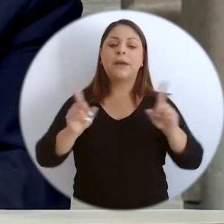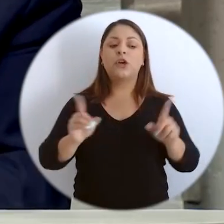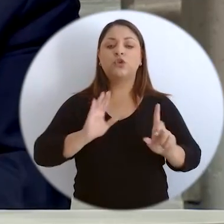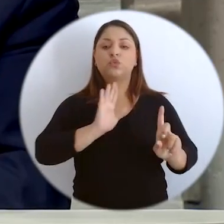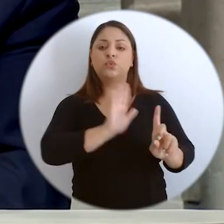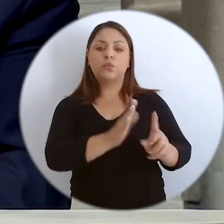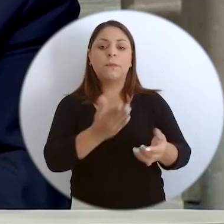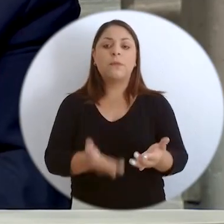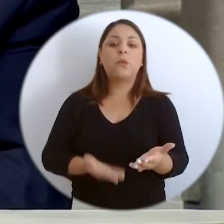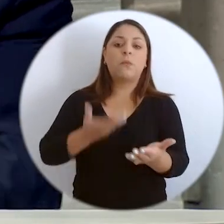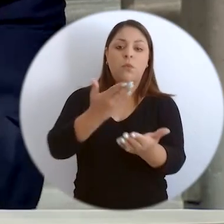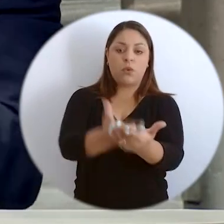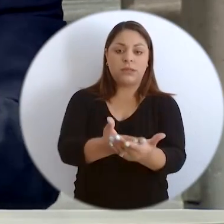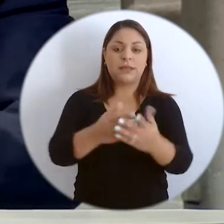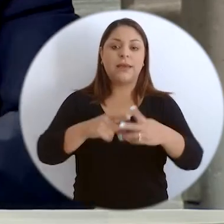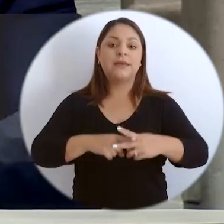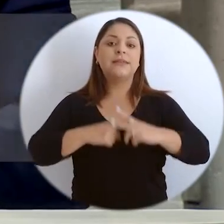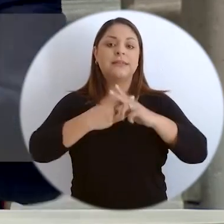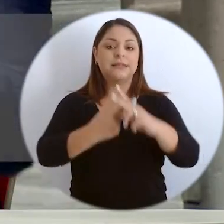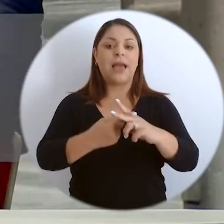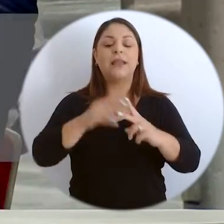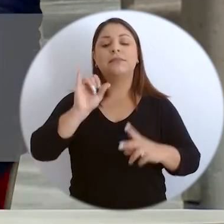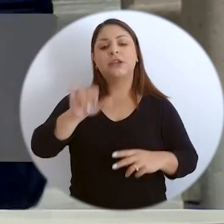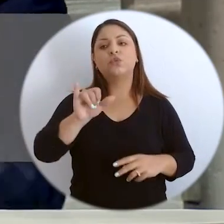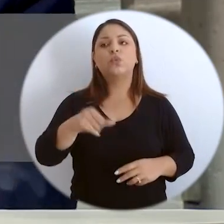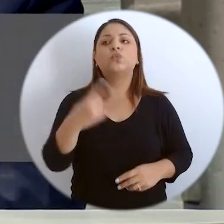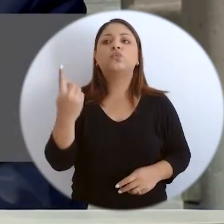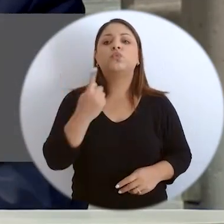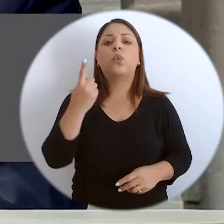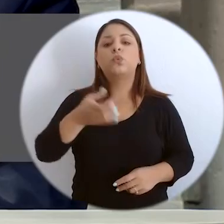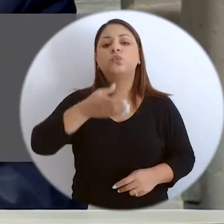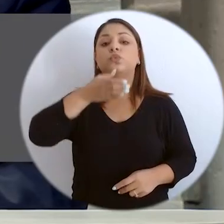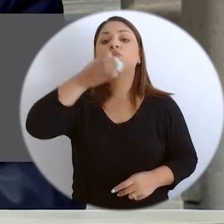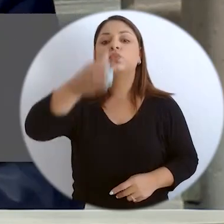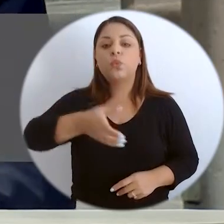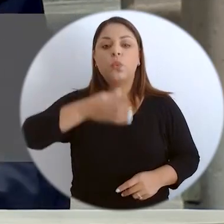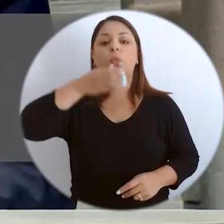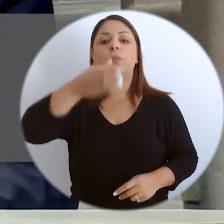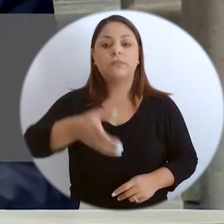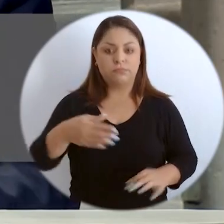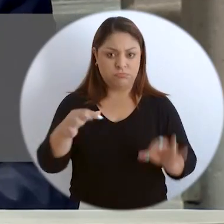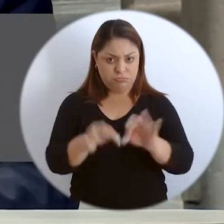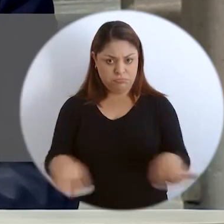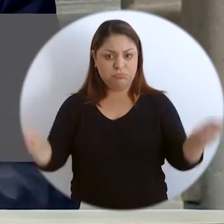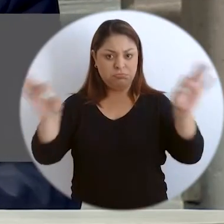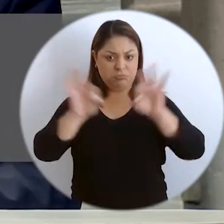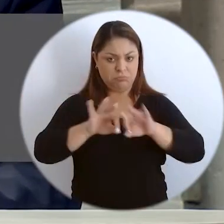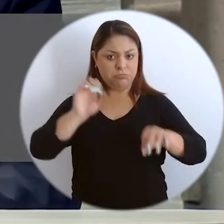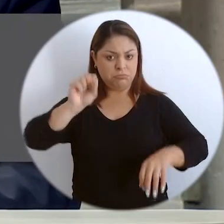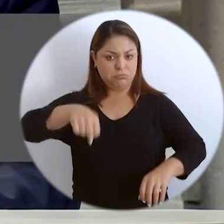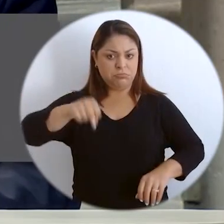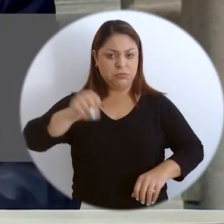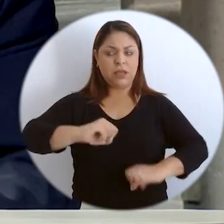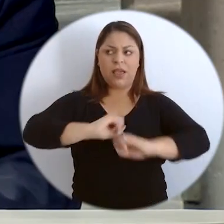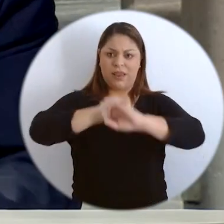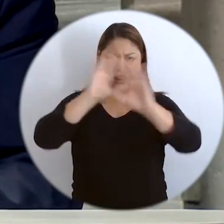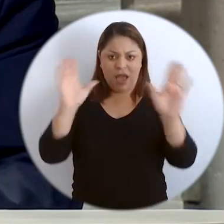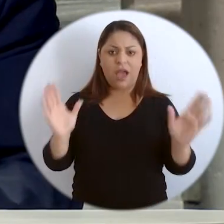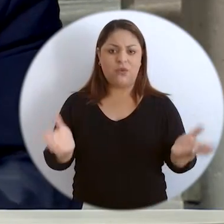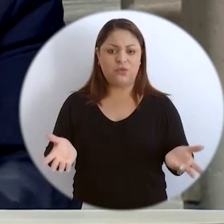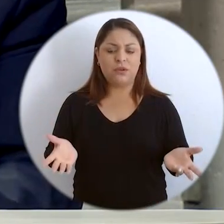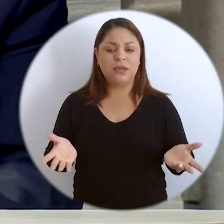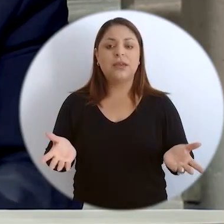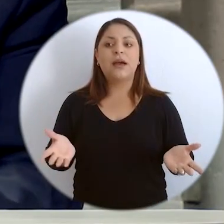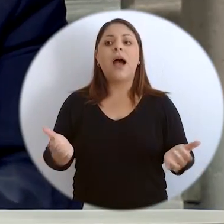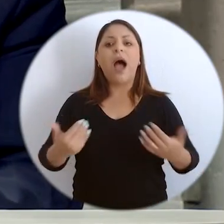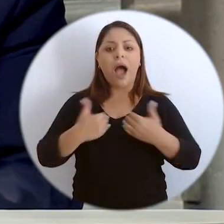llegado al gobierno, ¿cuál es el plan que se tiene? Tampoco lo sabemos porque lo que hemos